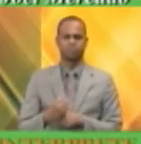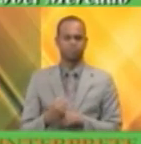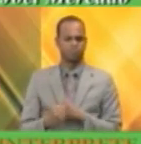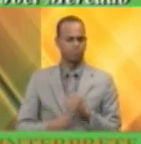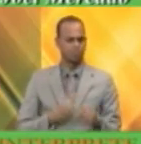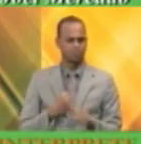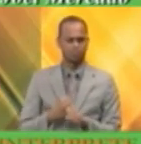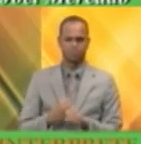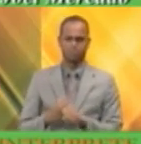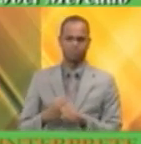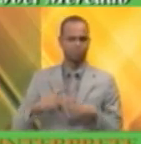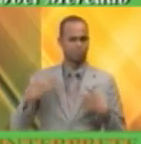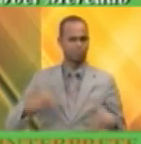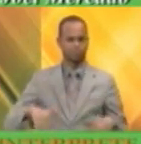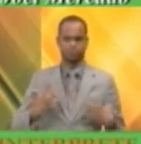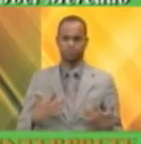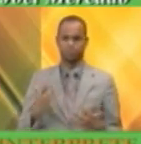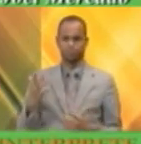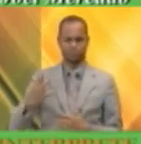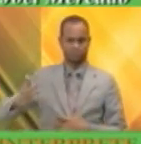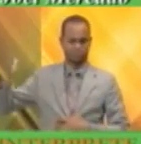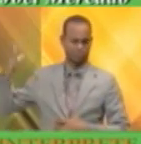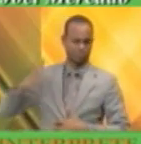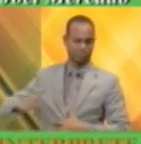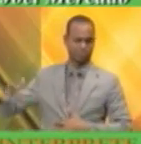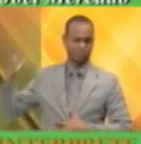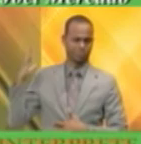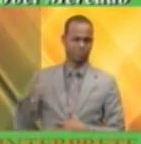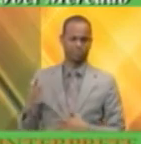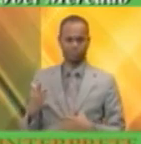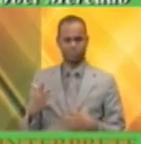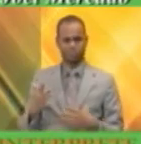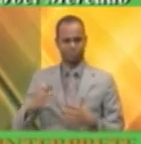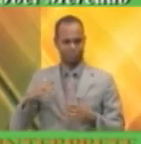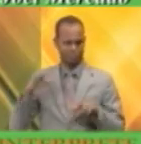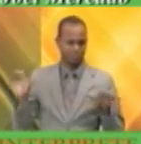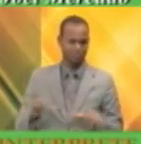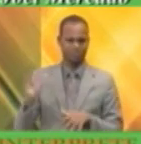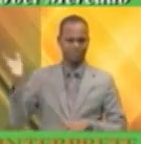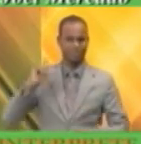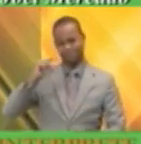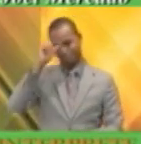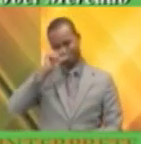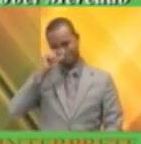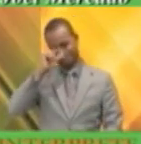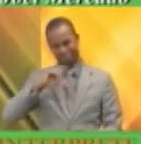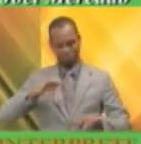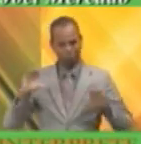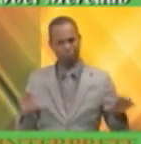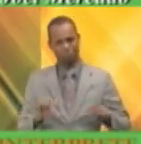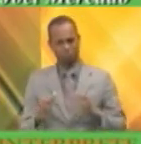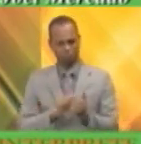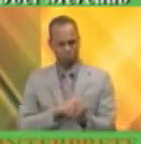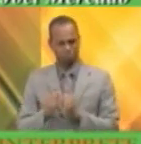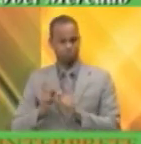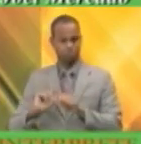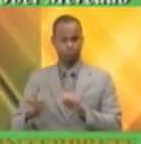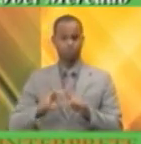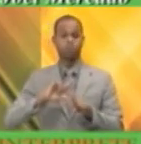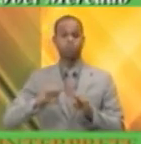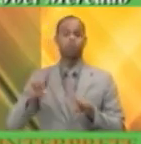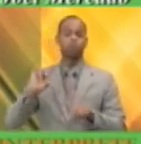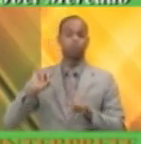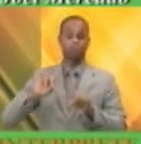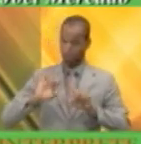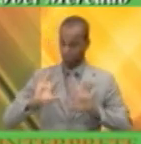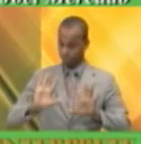las olimpiadas vienen casi desde los griegos, ¿no? Claro, sí, prácticamente, sí. O sea, viene casi desde los griegos, aunque... se formalizan como